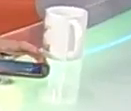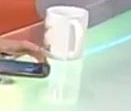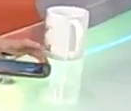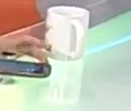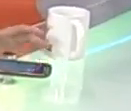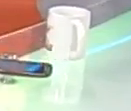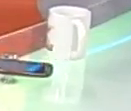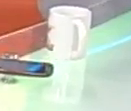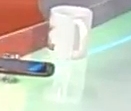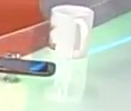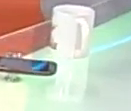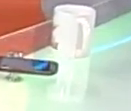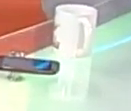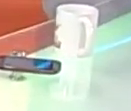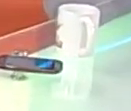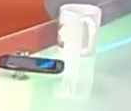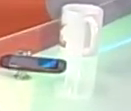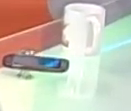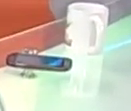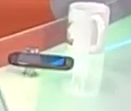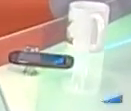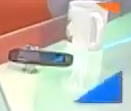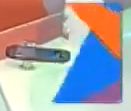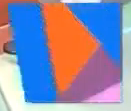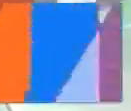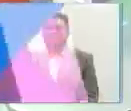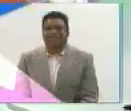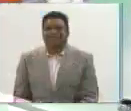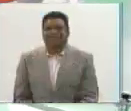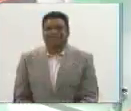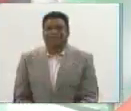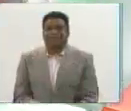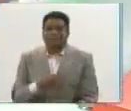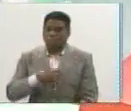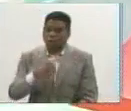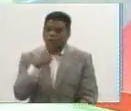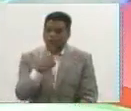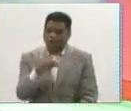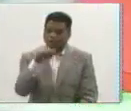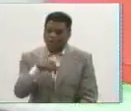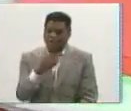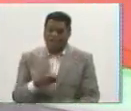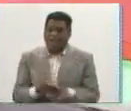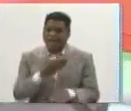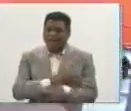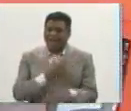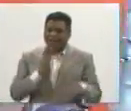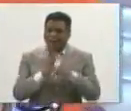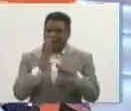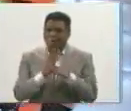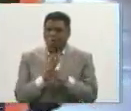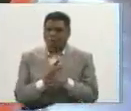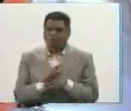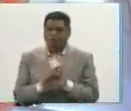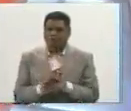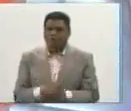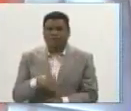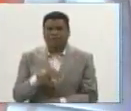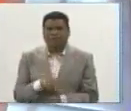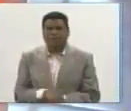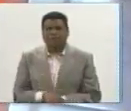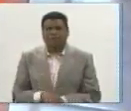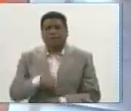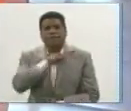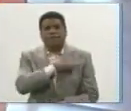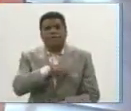Seguimos en este desayuno y ya lo habíamos anunciado en la parte anterior antes de irnos al corte. Ya tenemos aquí en el estudio a la presidenta de la Misión Árbol, Osly Hernández. Osly, ¿cómo estás?